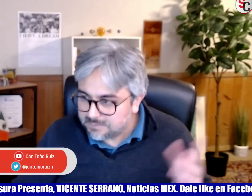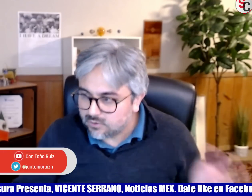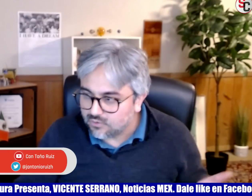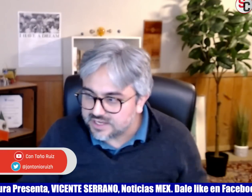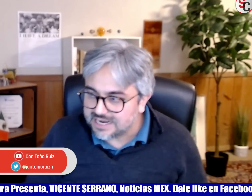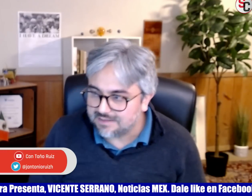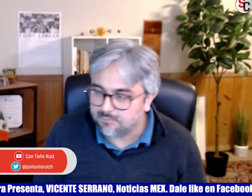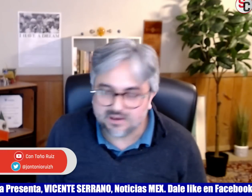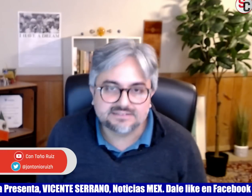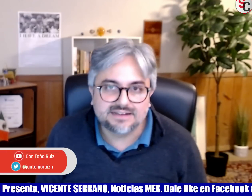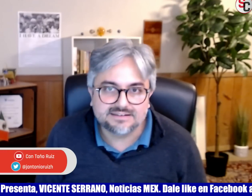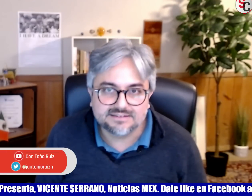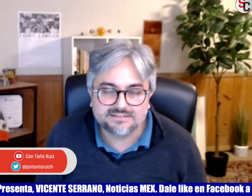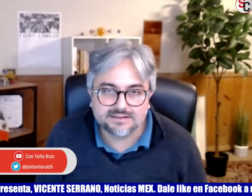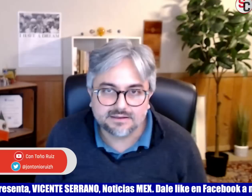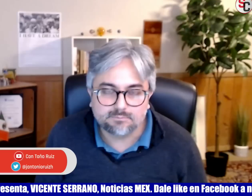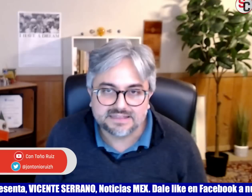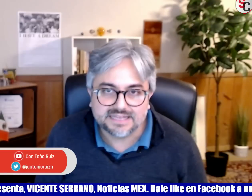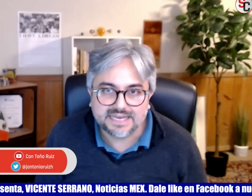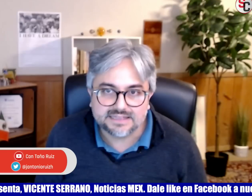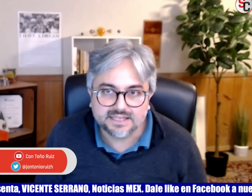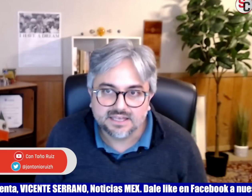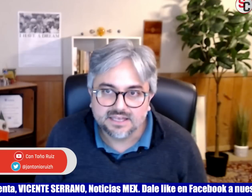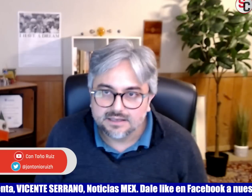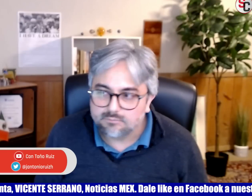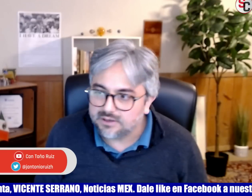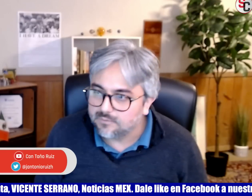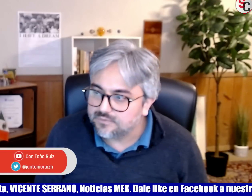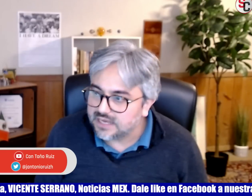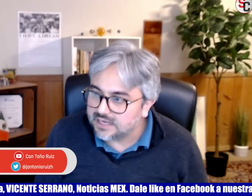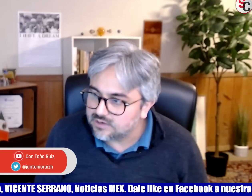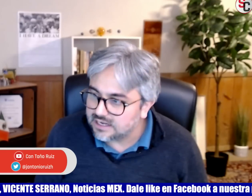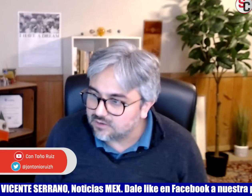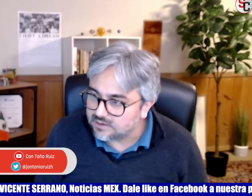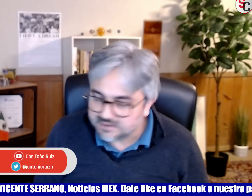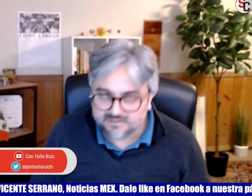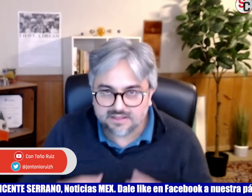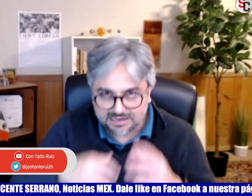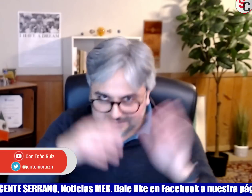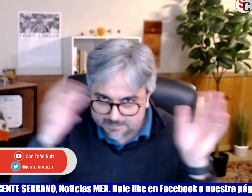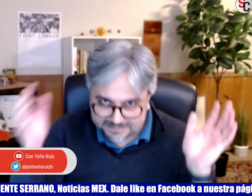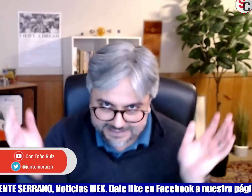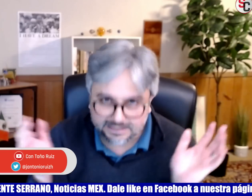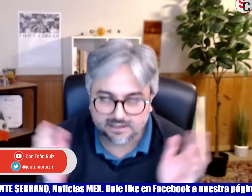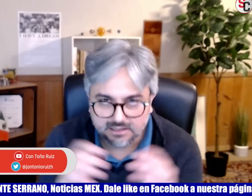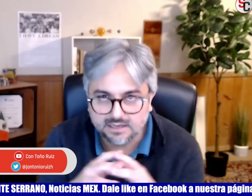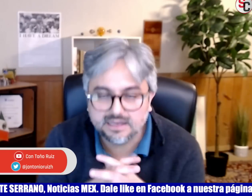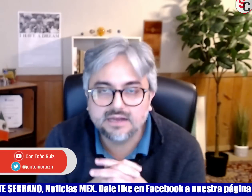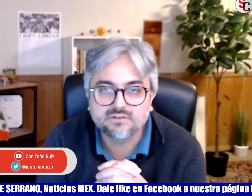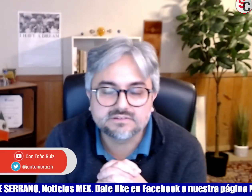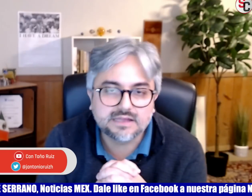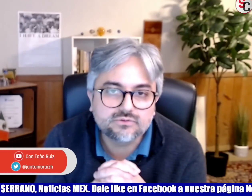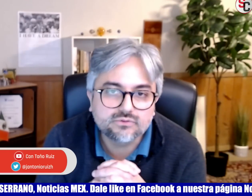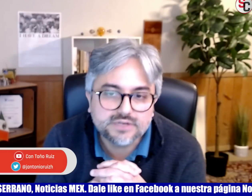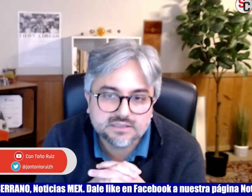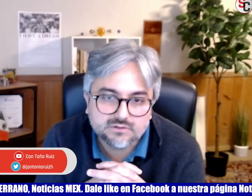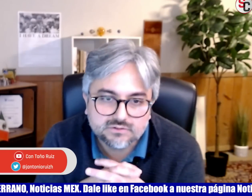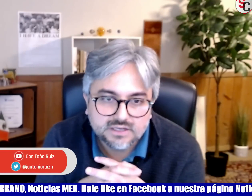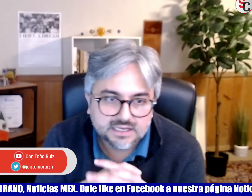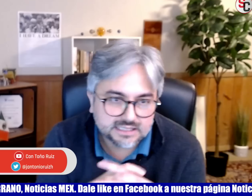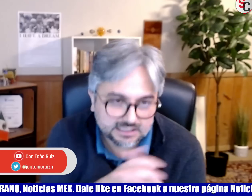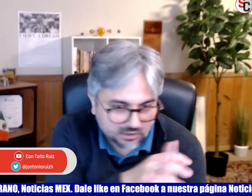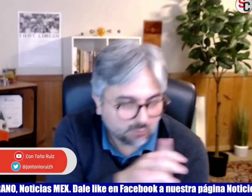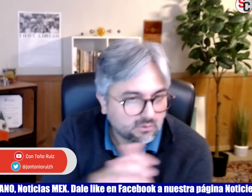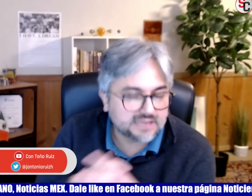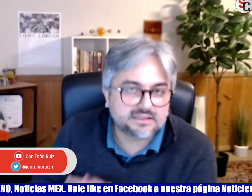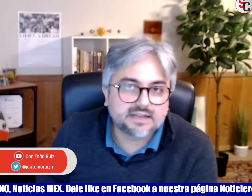se ve perjudicada por las clases de este pendejete, pero hay una universidad de las Ivy League acá en los Estados Unidos